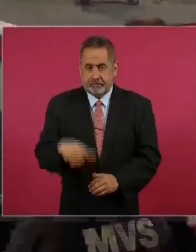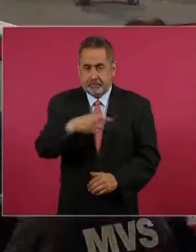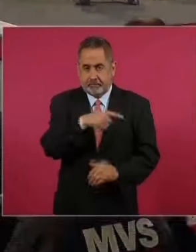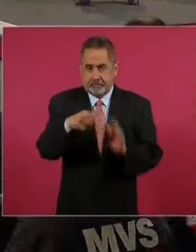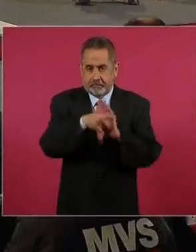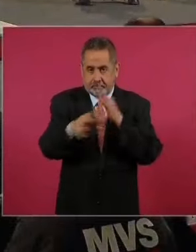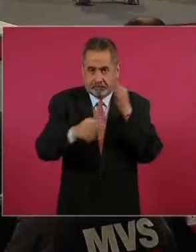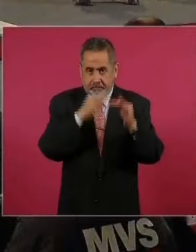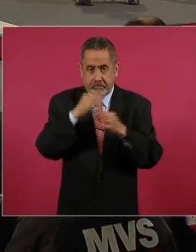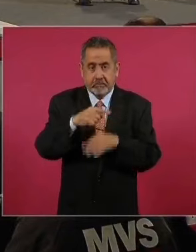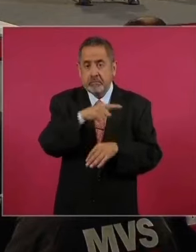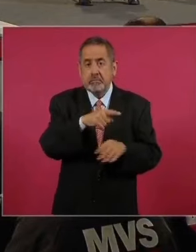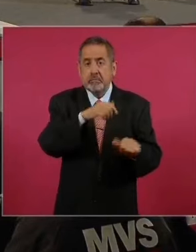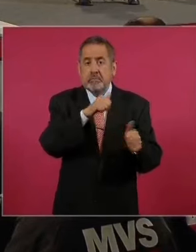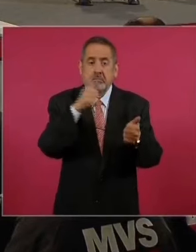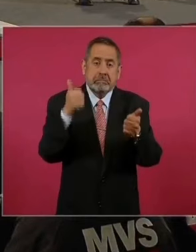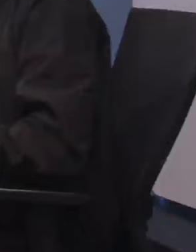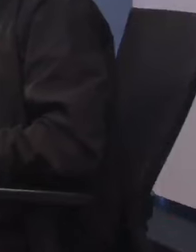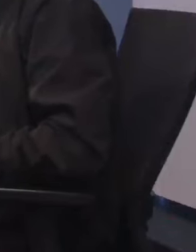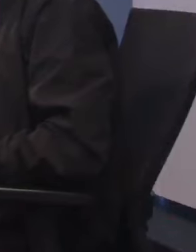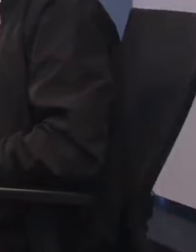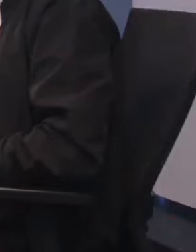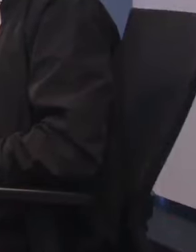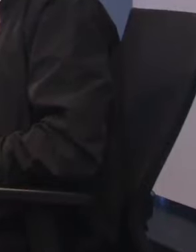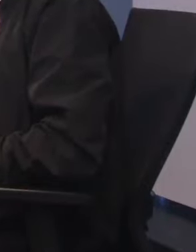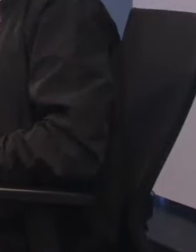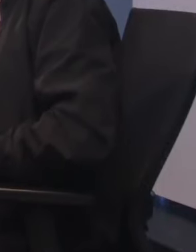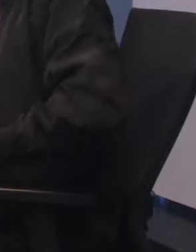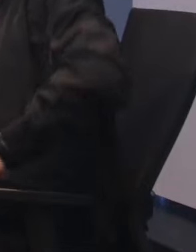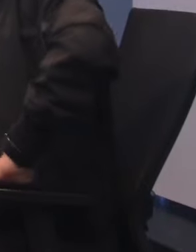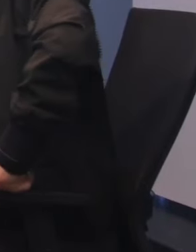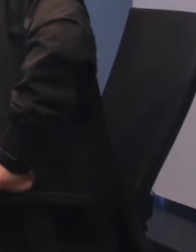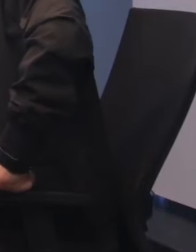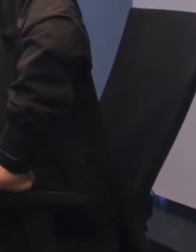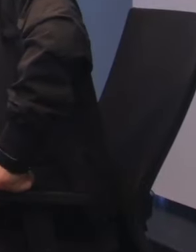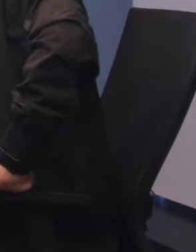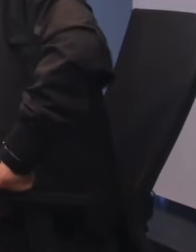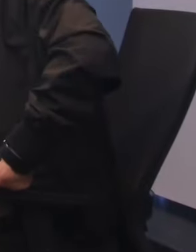violento más lo que presentamos de Acapulco tableando a los chóferes gracias Daniel jazo